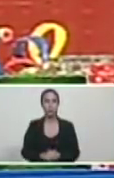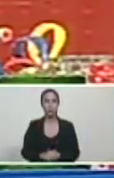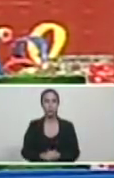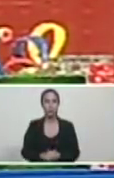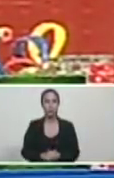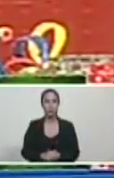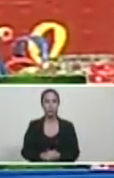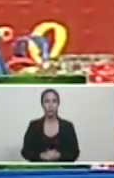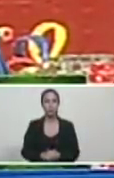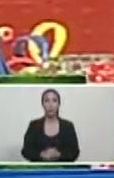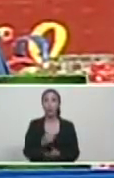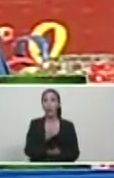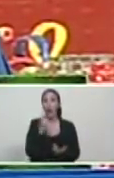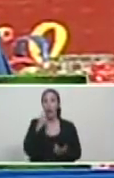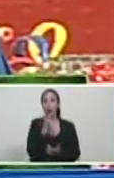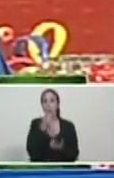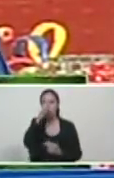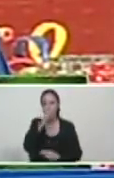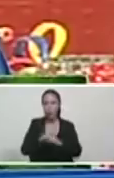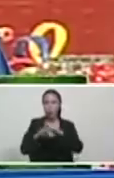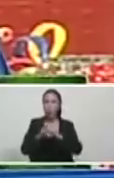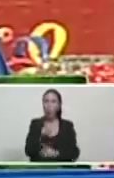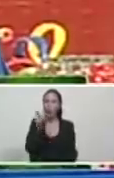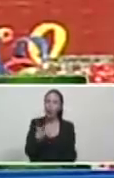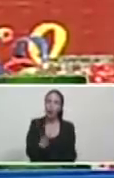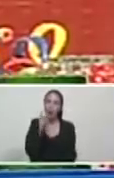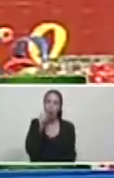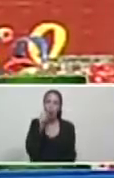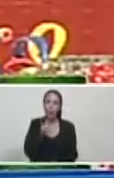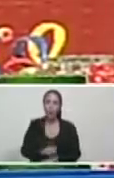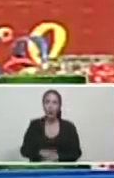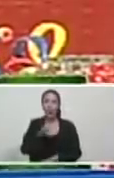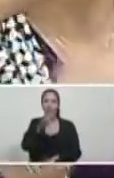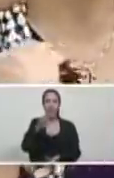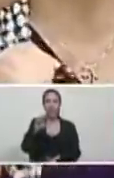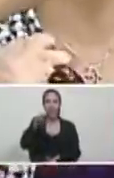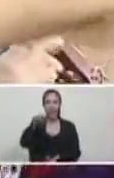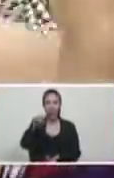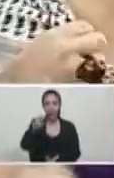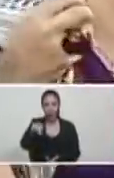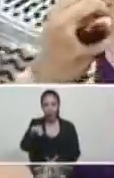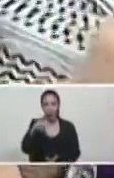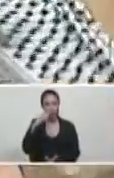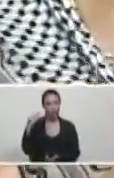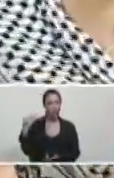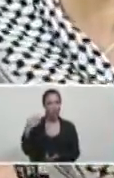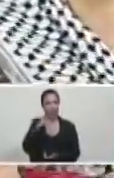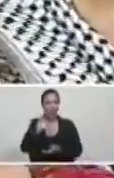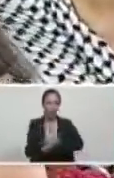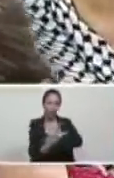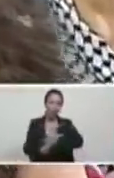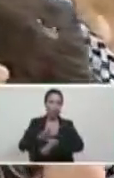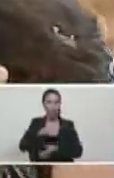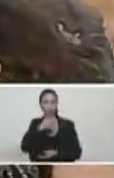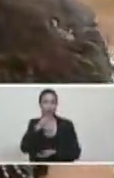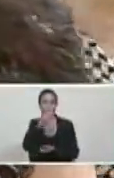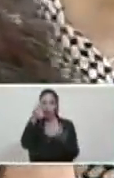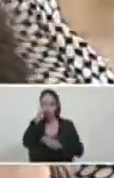en el mundo se hizo en Caracas. Se hizo en Caracas. La concha acústica de Bellomonte. Exactamente. Y tú tenías una tumusa más o menos, ¿viste? Así es.